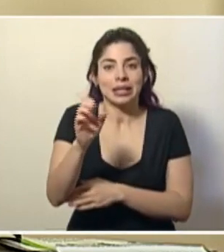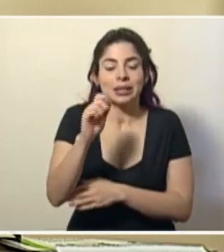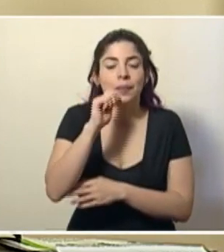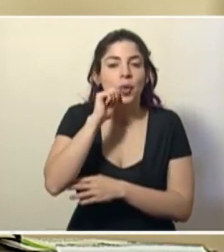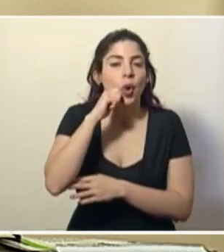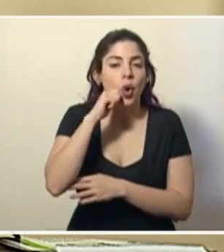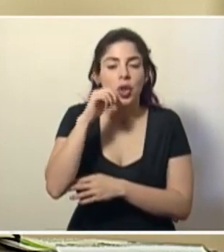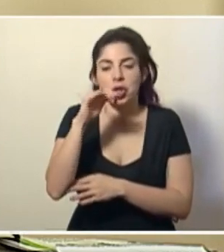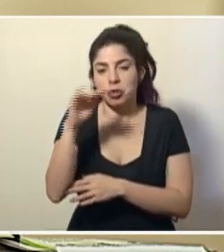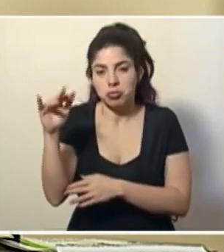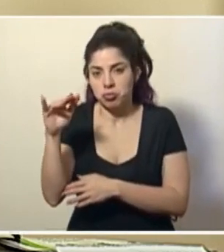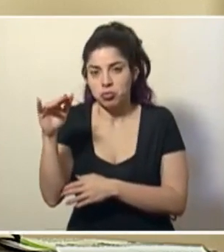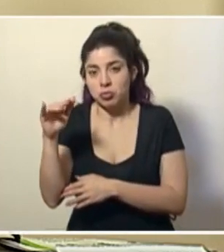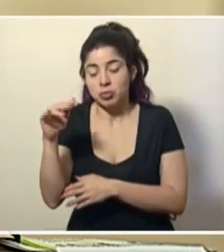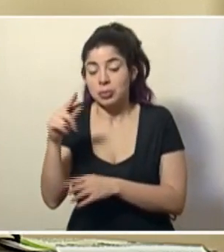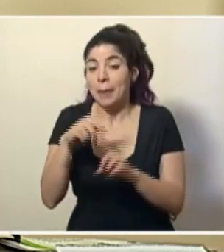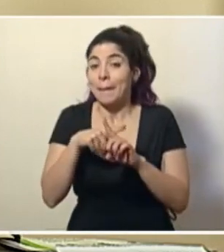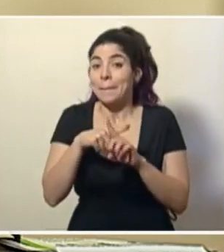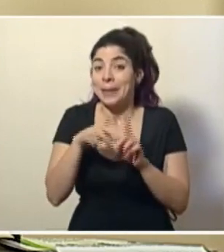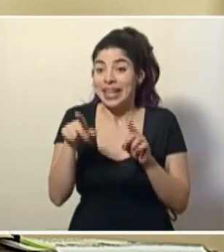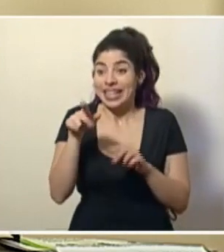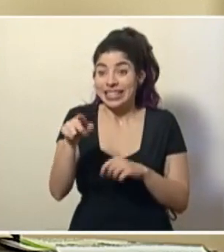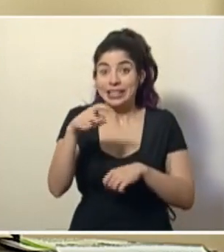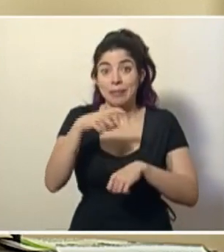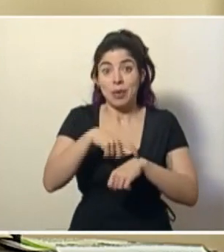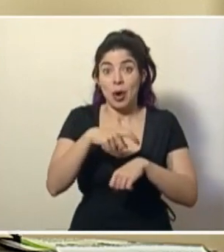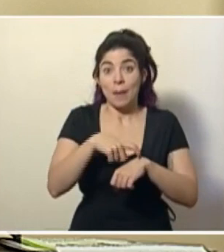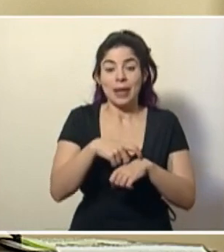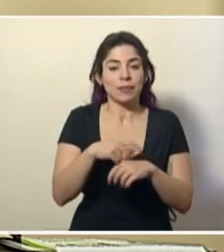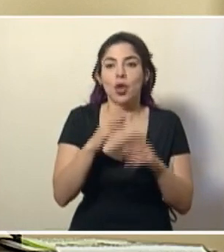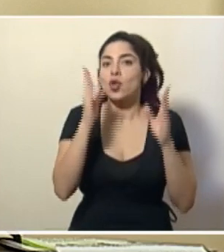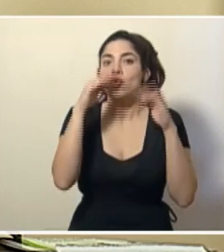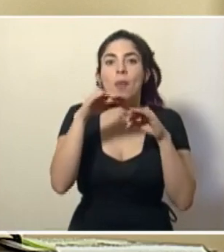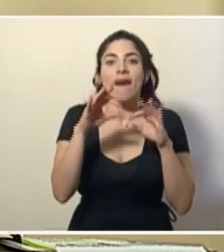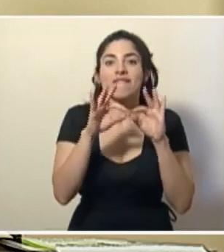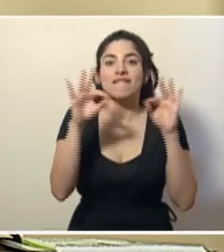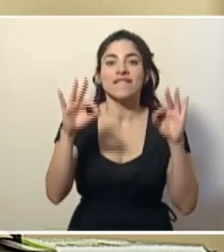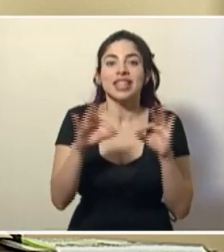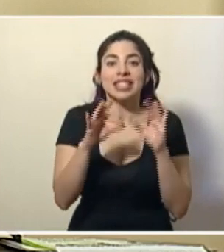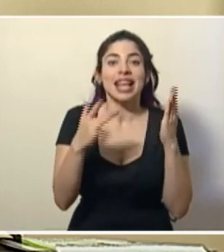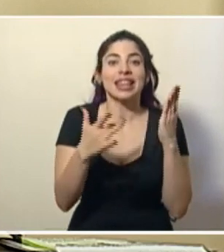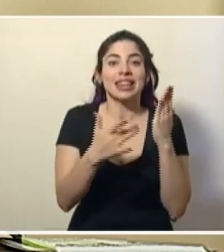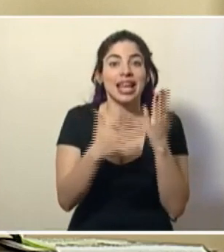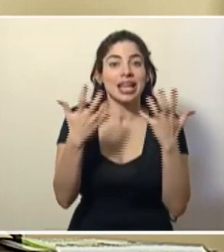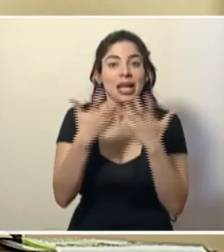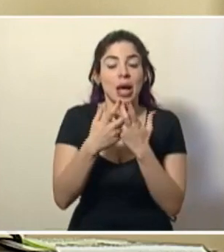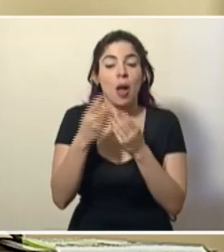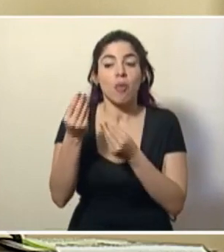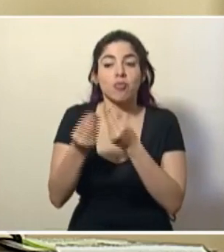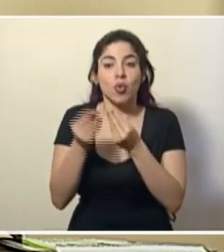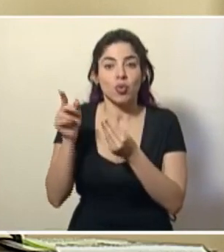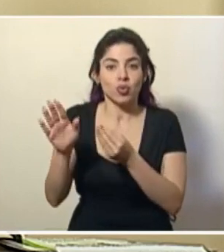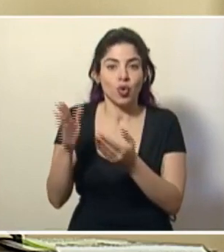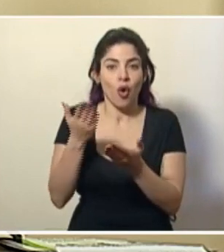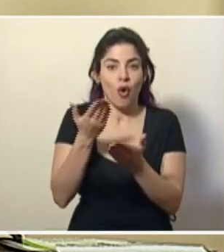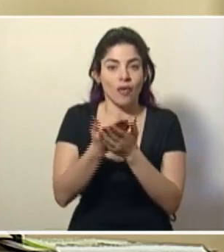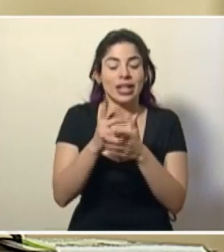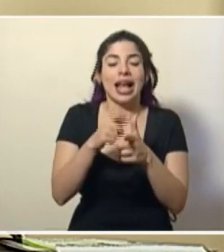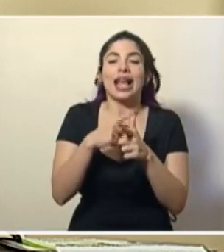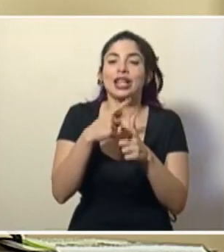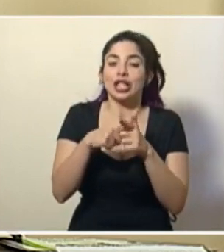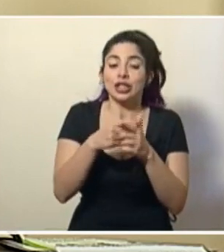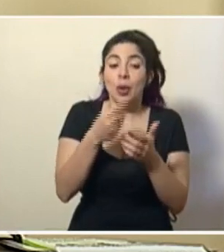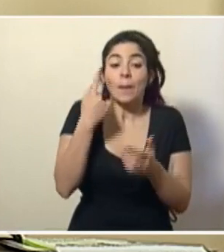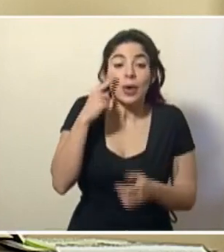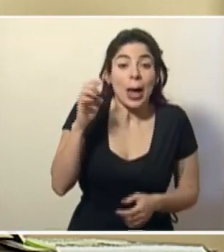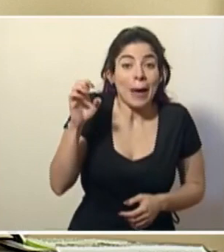código tal y tal. Sin embargo, en ese momento no se contaba con una ficha técnica que se ajustara al producto ofertado, por lo tanto se adquieren